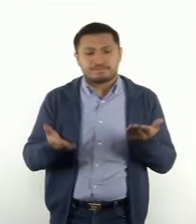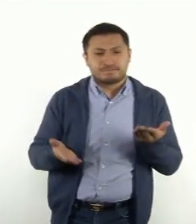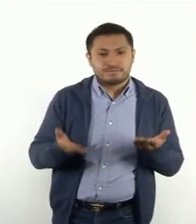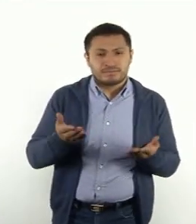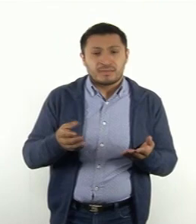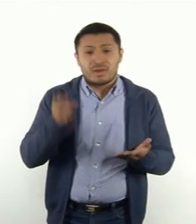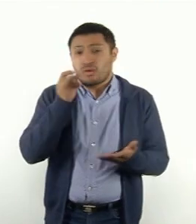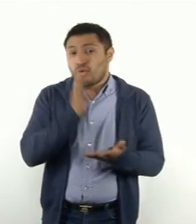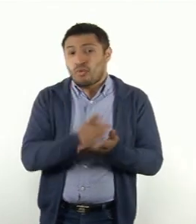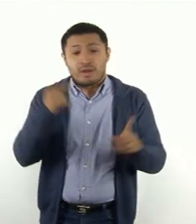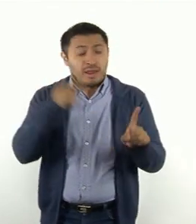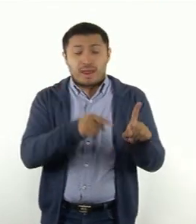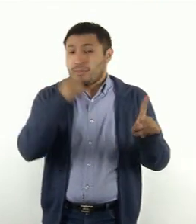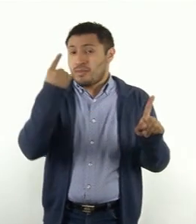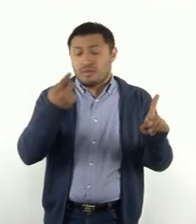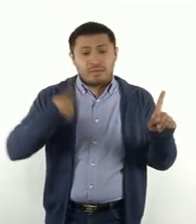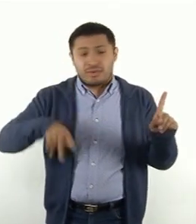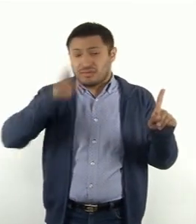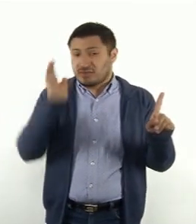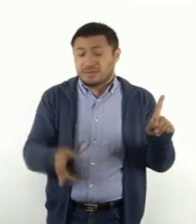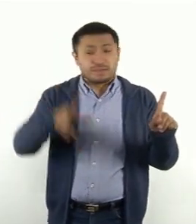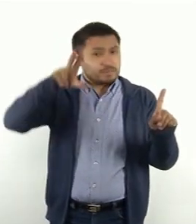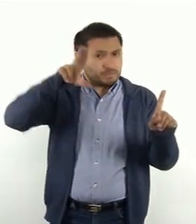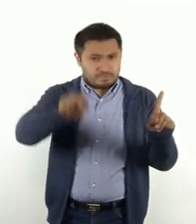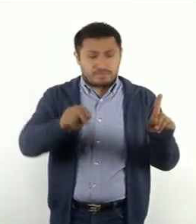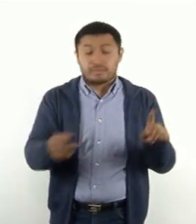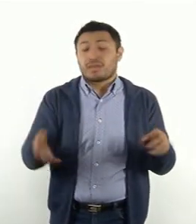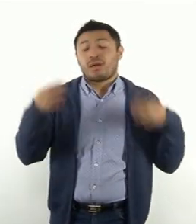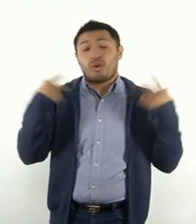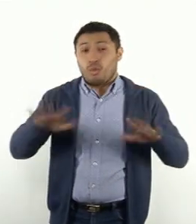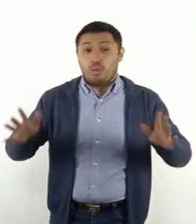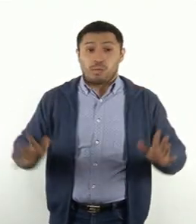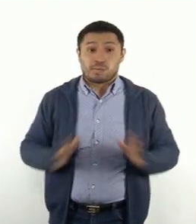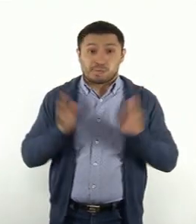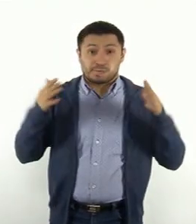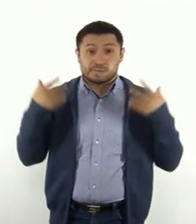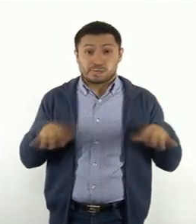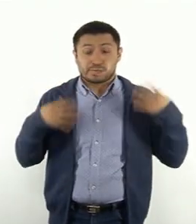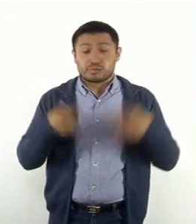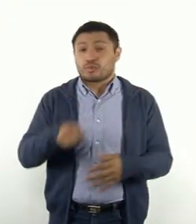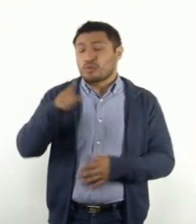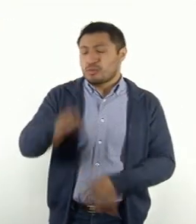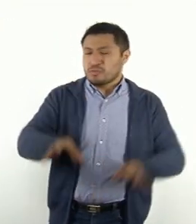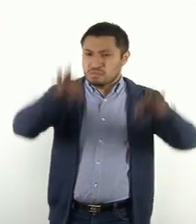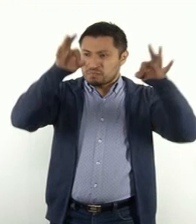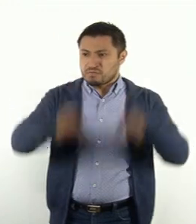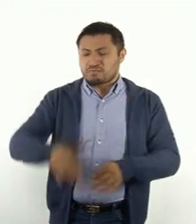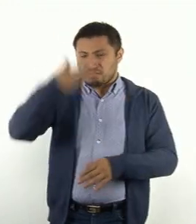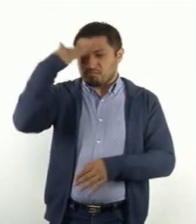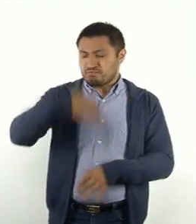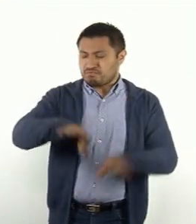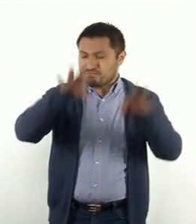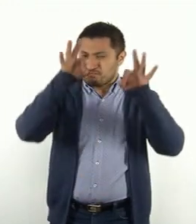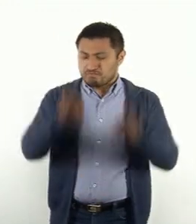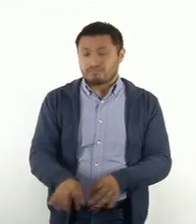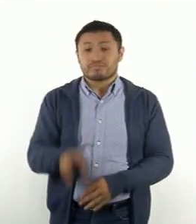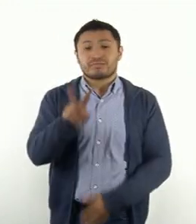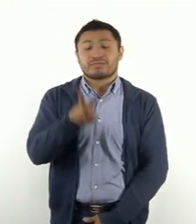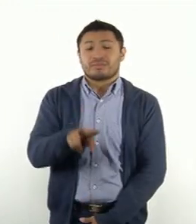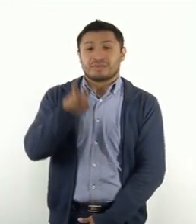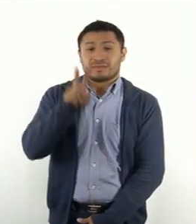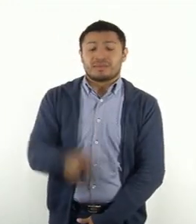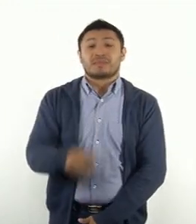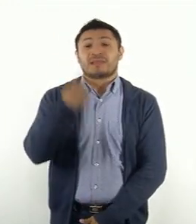un individuo u órgano de gobierno. Me impresionas, Efraín. Estás bien informado. En efecto, los